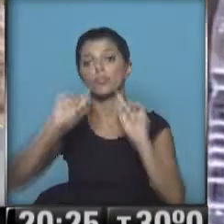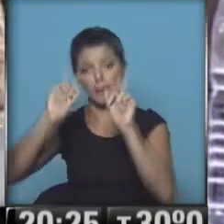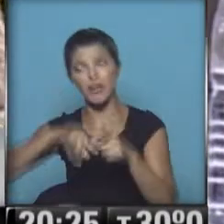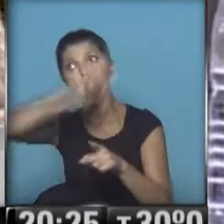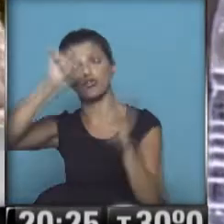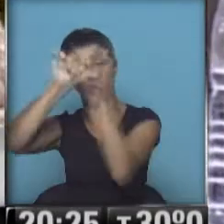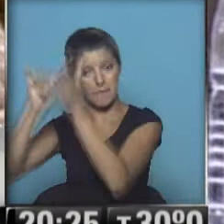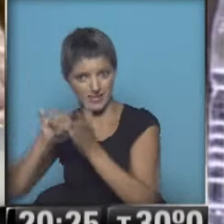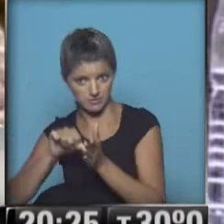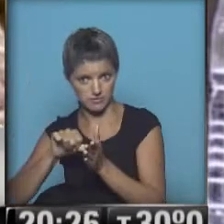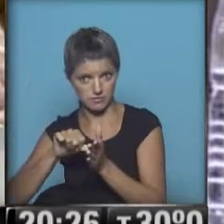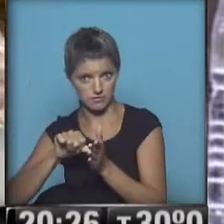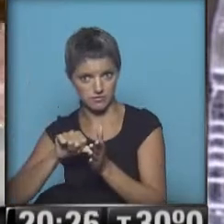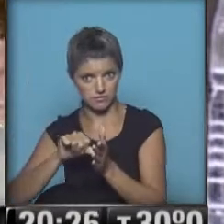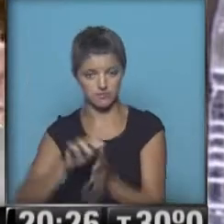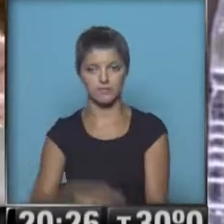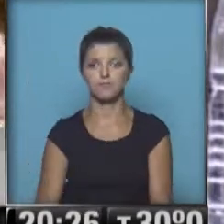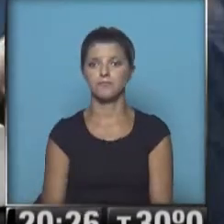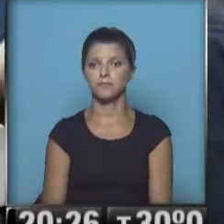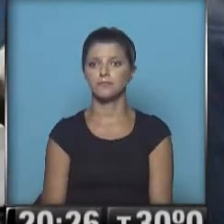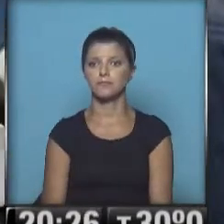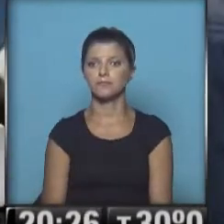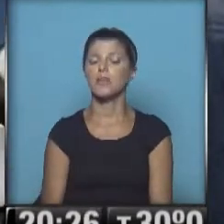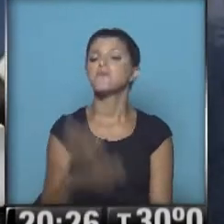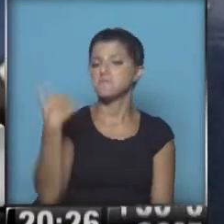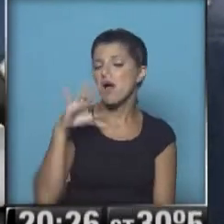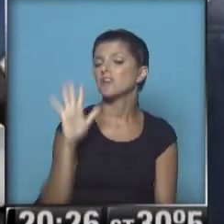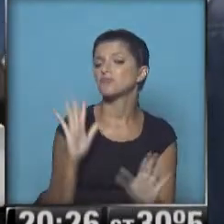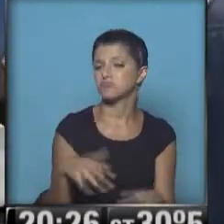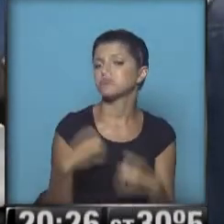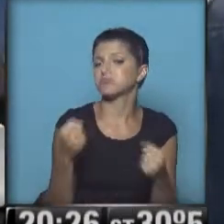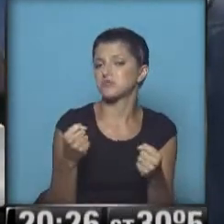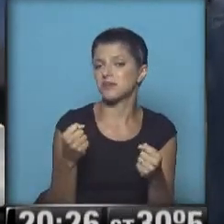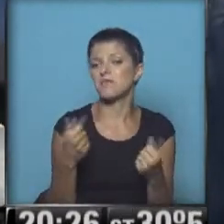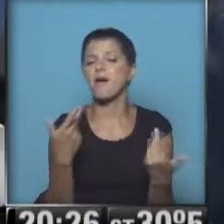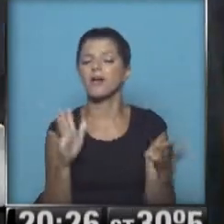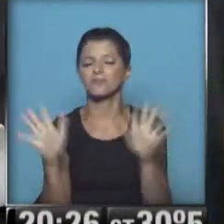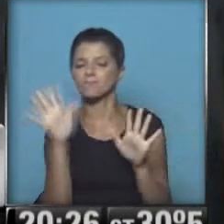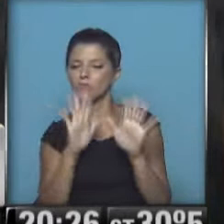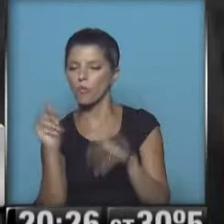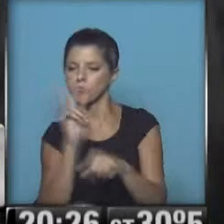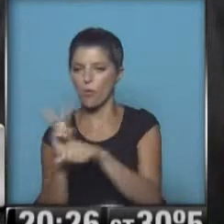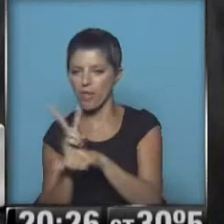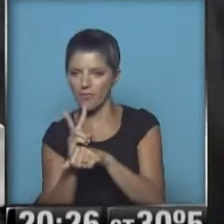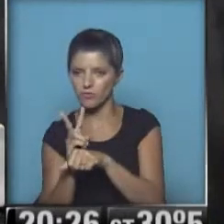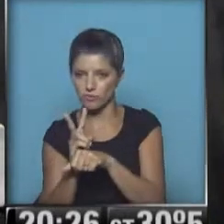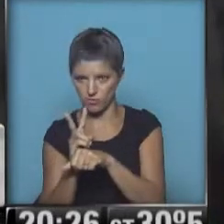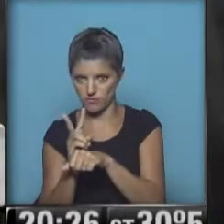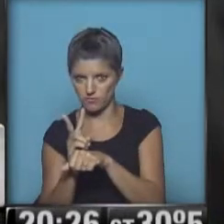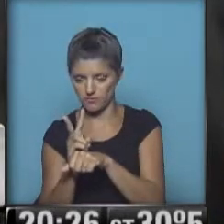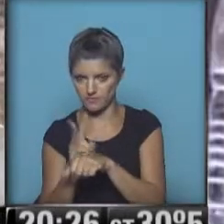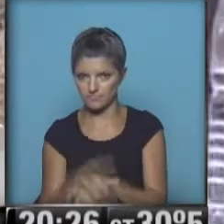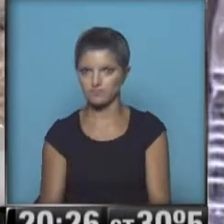otros lugares de la región. Más sofisticados, más sutiles, más